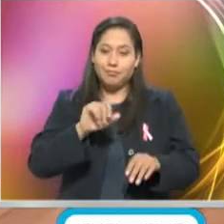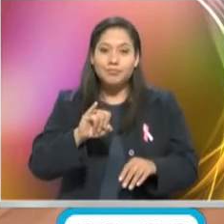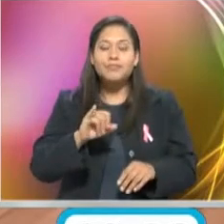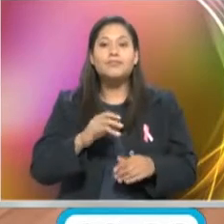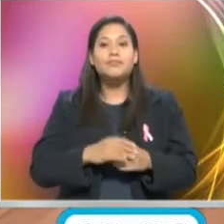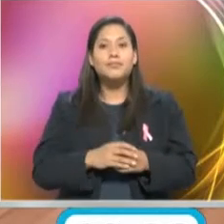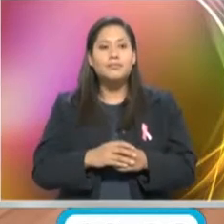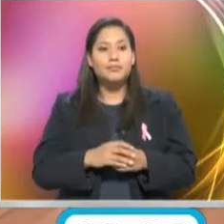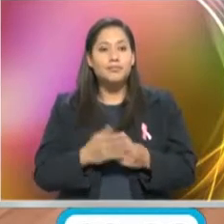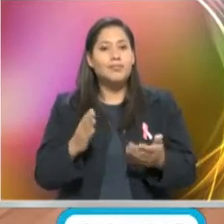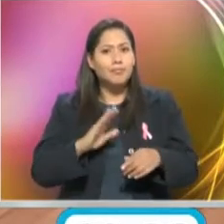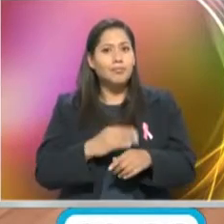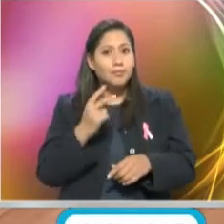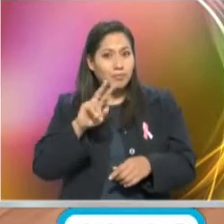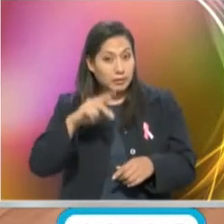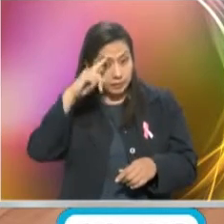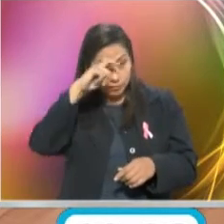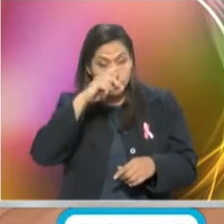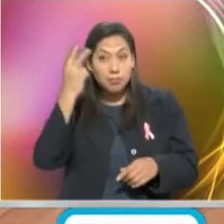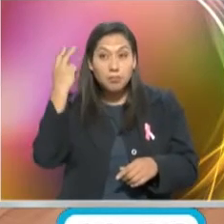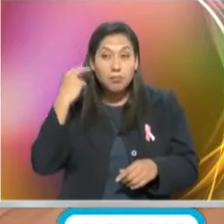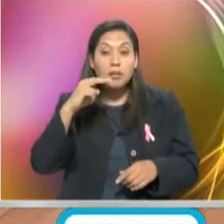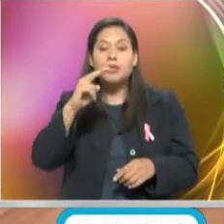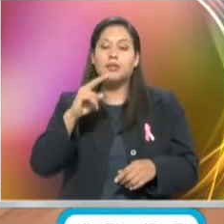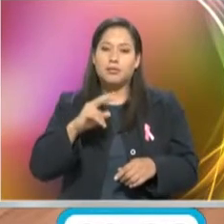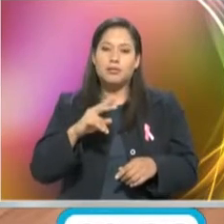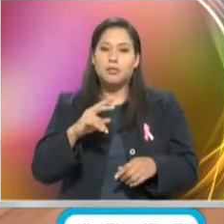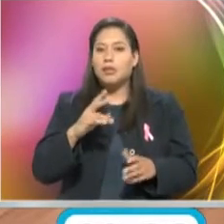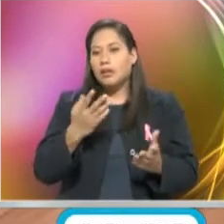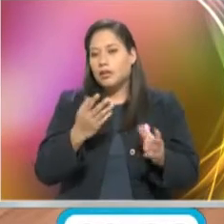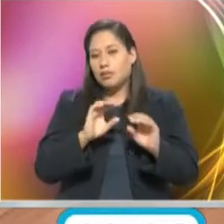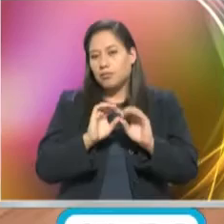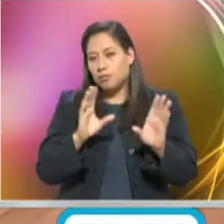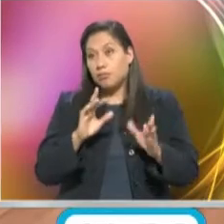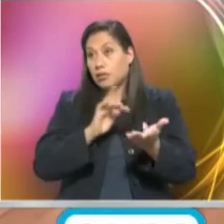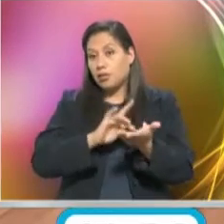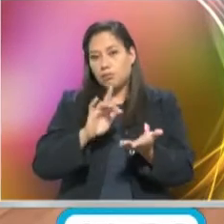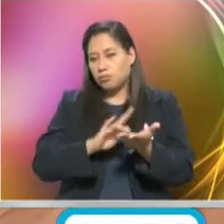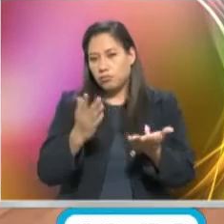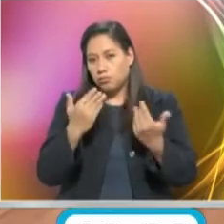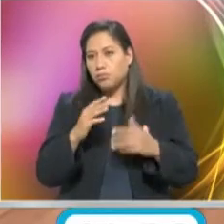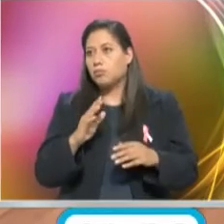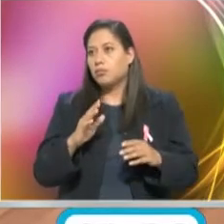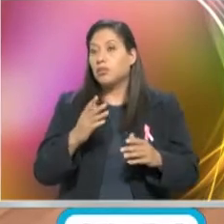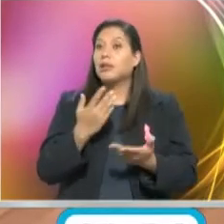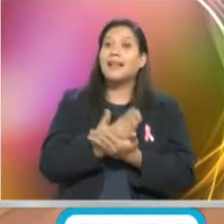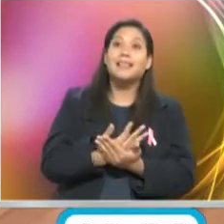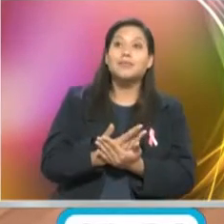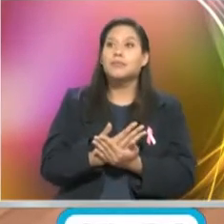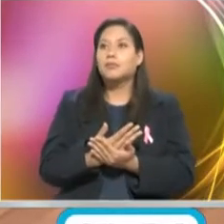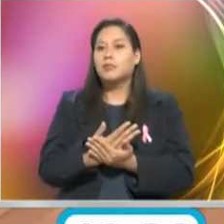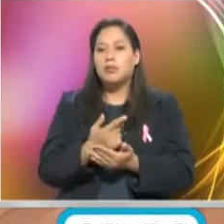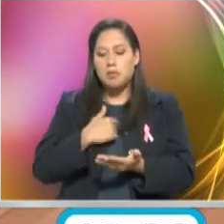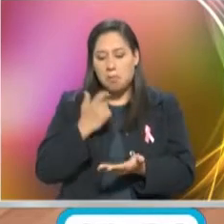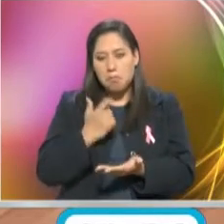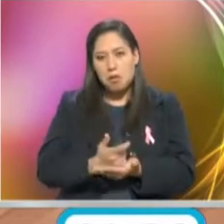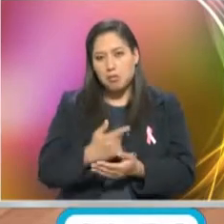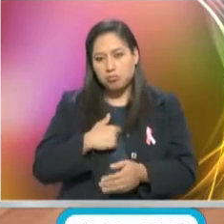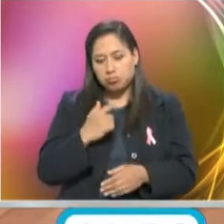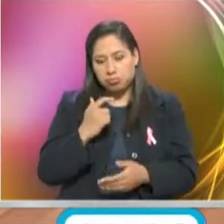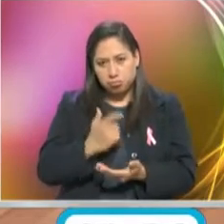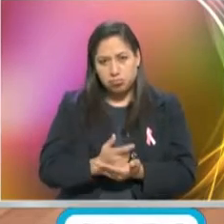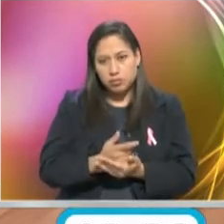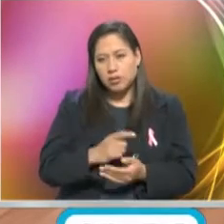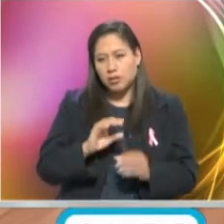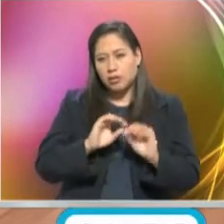y porque sí fue difícil viajar. Obviamente no hay un apoyo, no lo esperas, Claro. lo pagas de tu dinero porque me